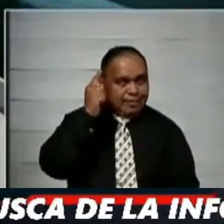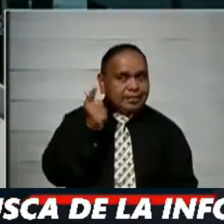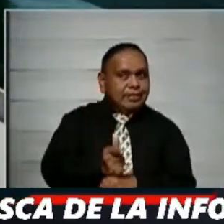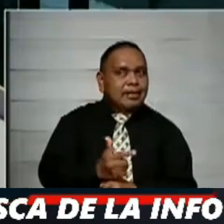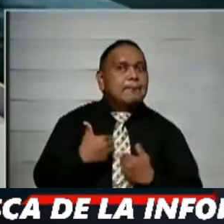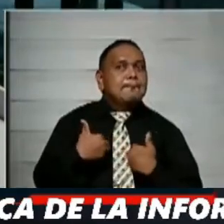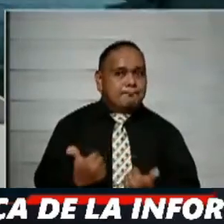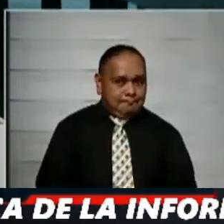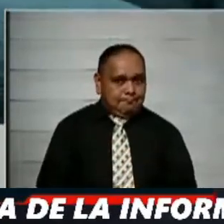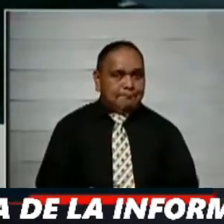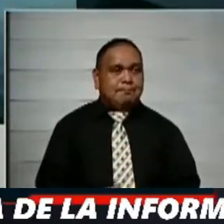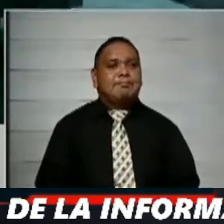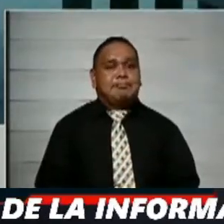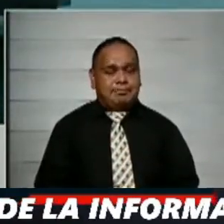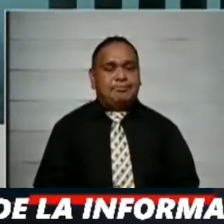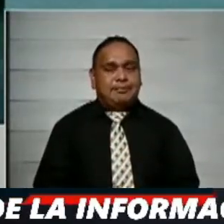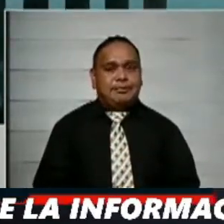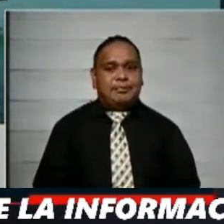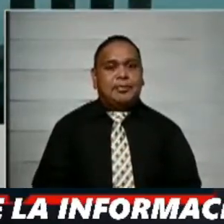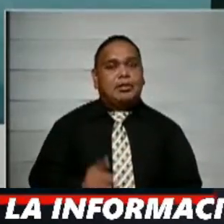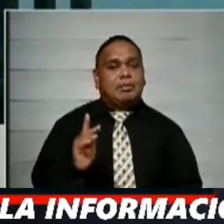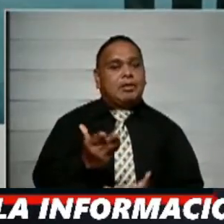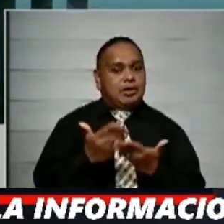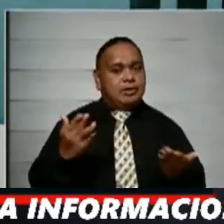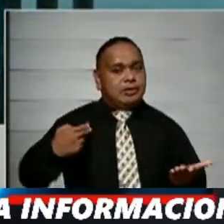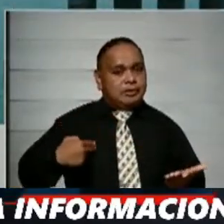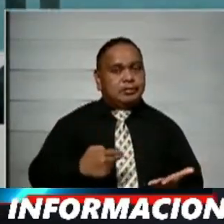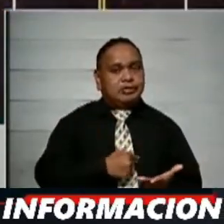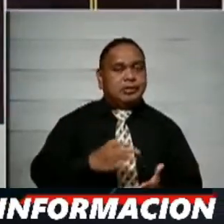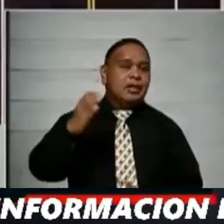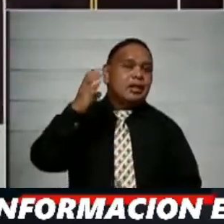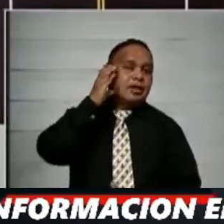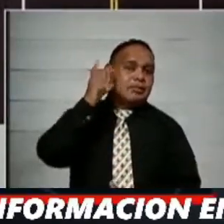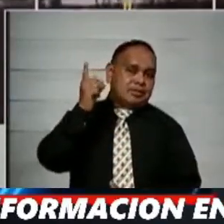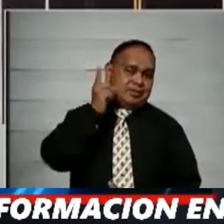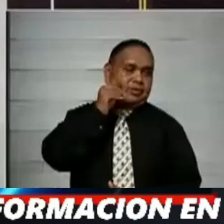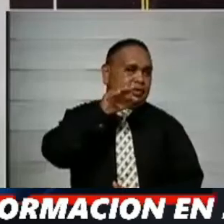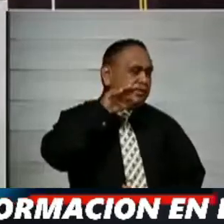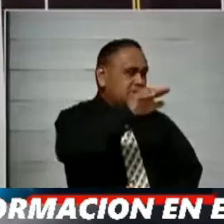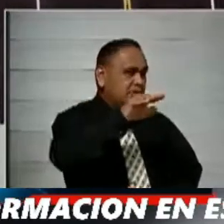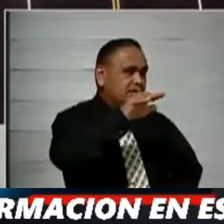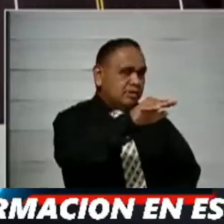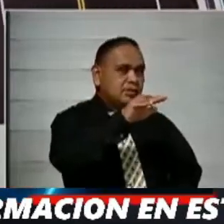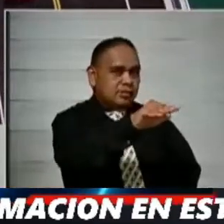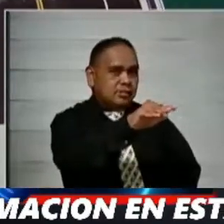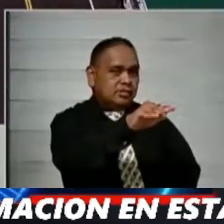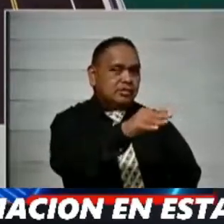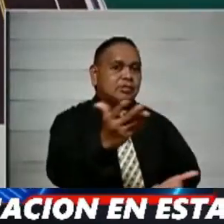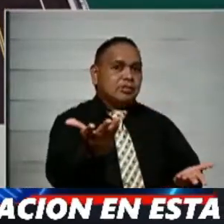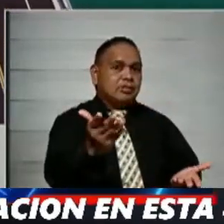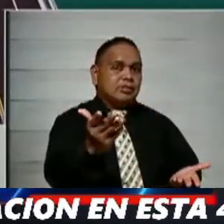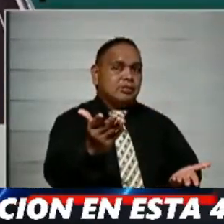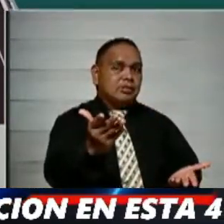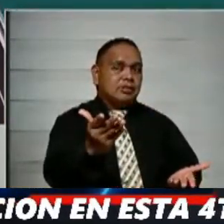vamos a ver el caso. Nosotros solicitamos a la Cámara de Diputados que pues proceda, que